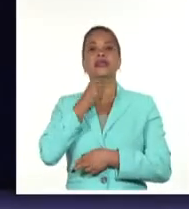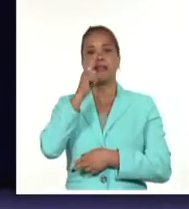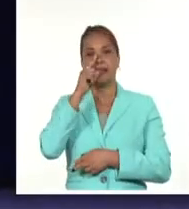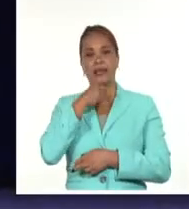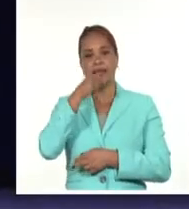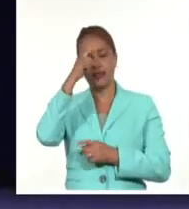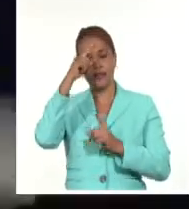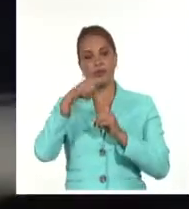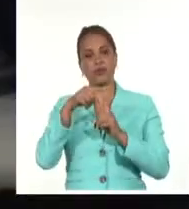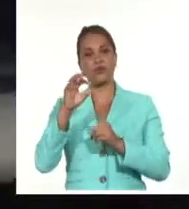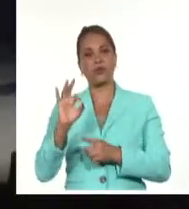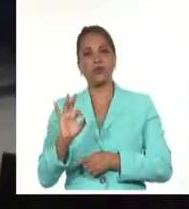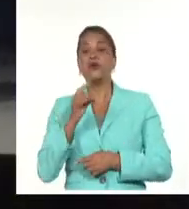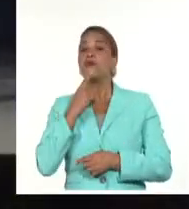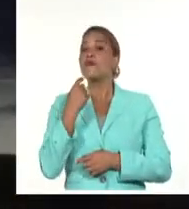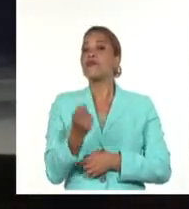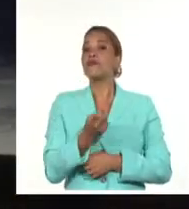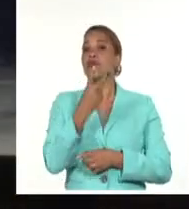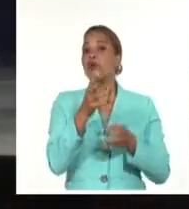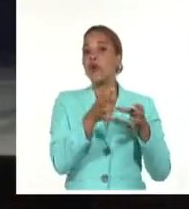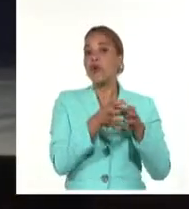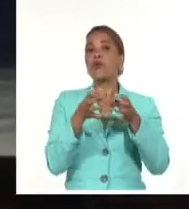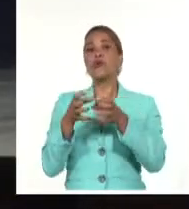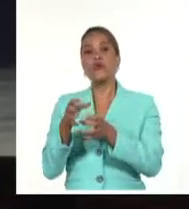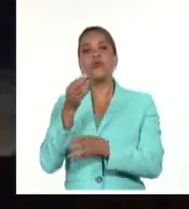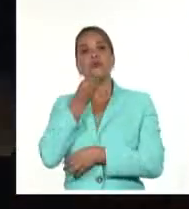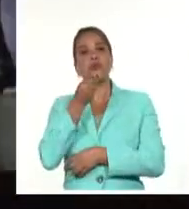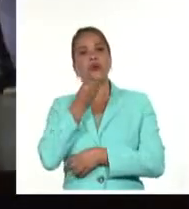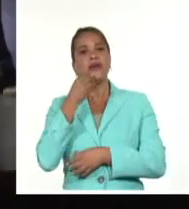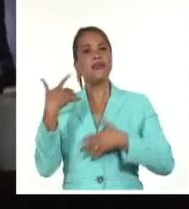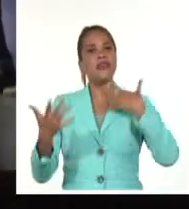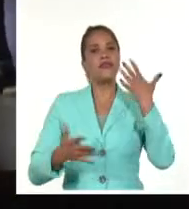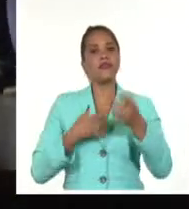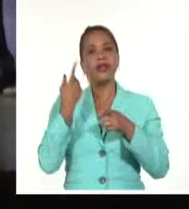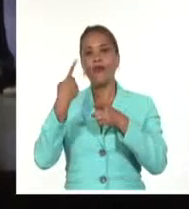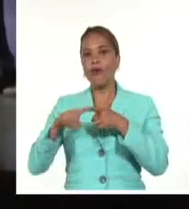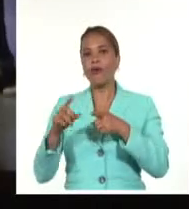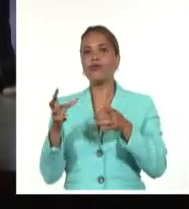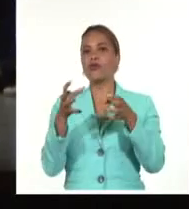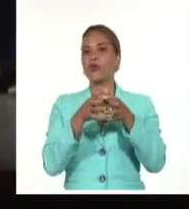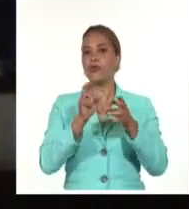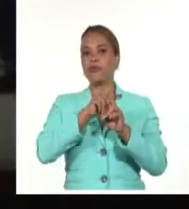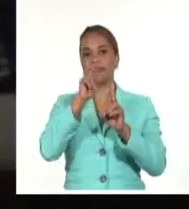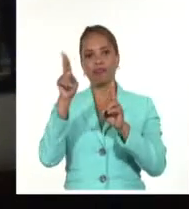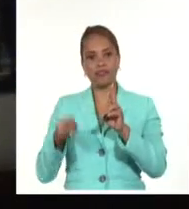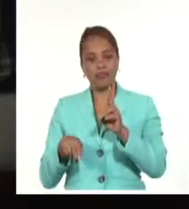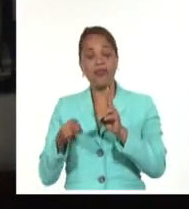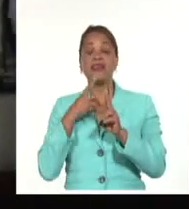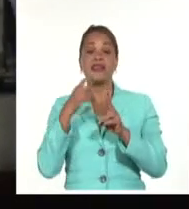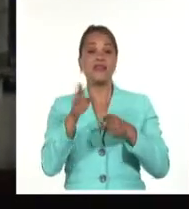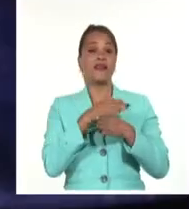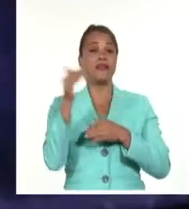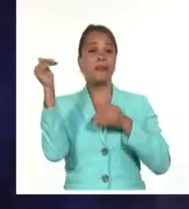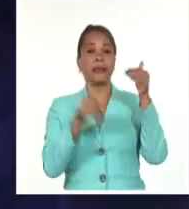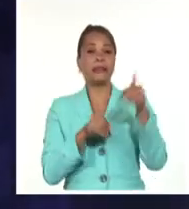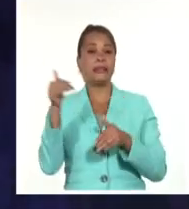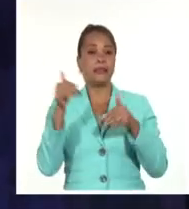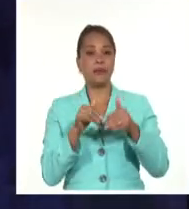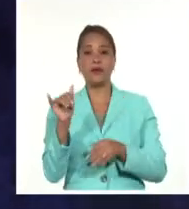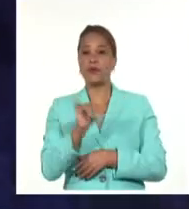colectivos los asistentes podrán disfrutar de otras importantes compañías como el teatro el público y algo teatro de la habana